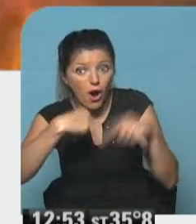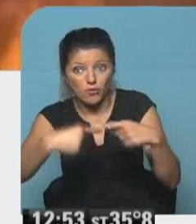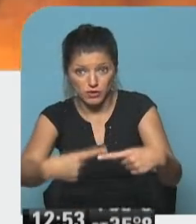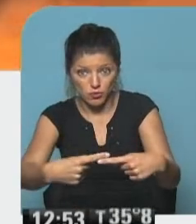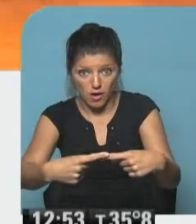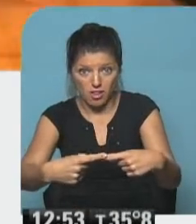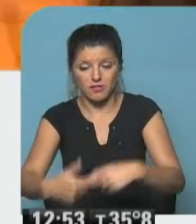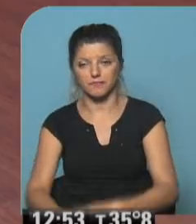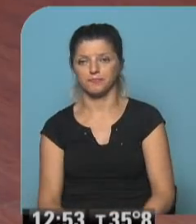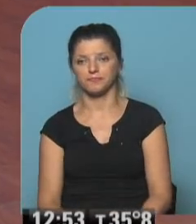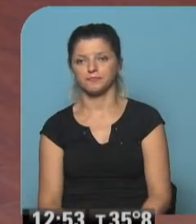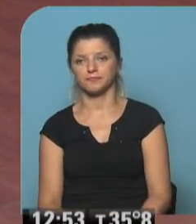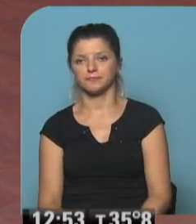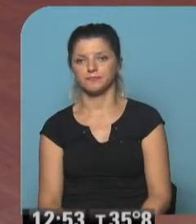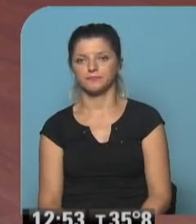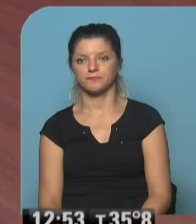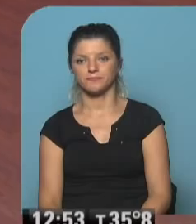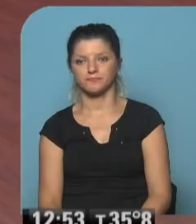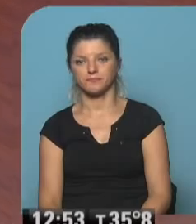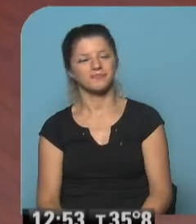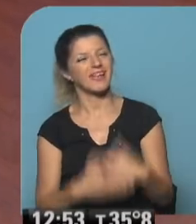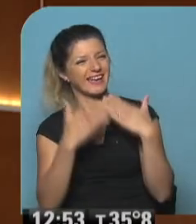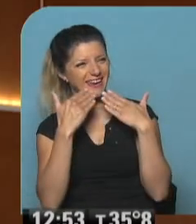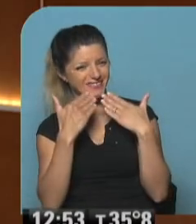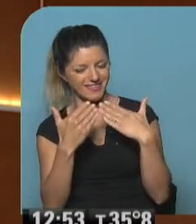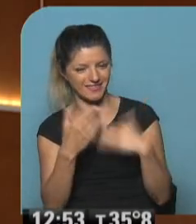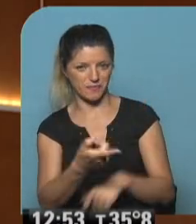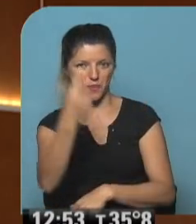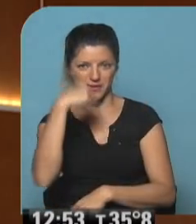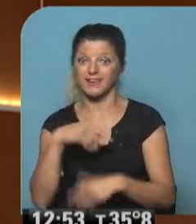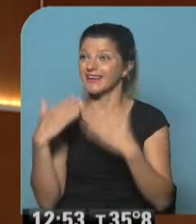tembladeral de las investigaciones. Marcelo Falac, gracias por estar con nosotros. Gracias a ustedes.